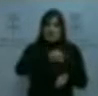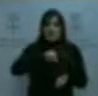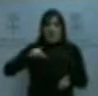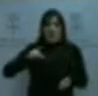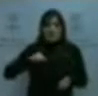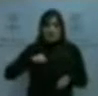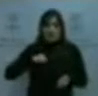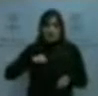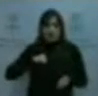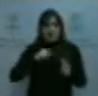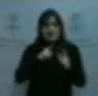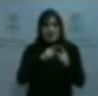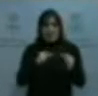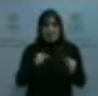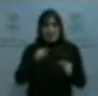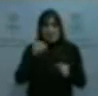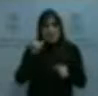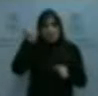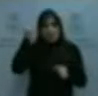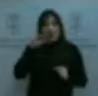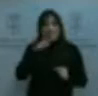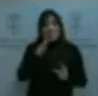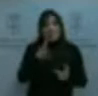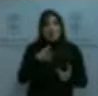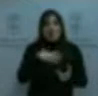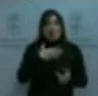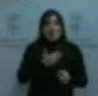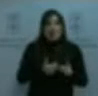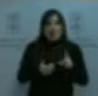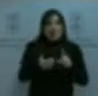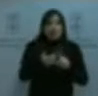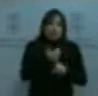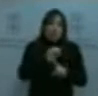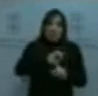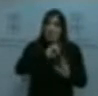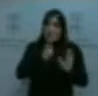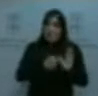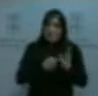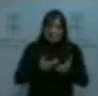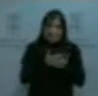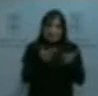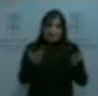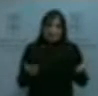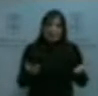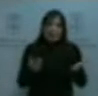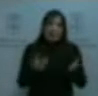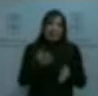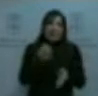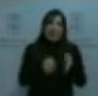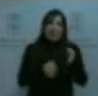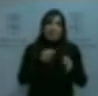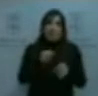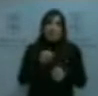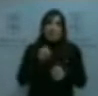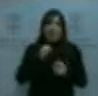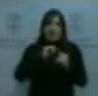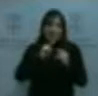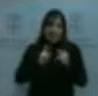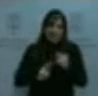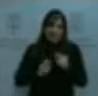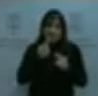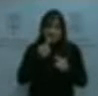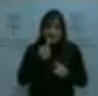esa solución integral que les decía de justicia digital, fiscalía digital y sede electrónica. El convenio que les menciono, por supuesto, es absolutamente